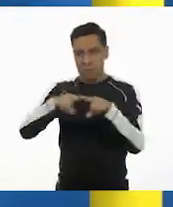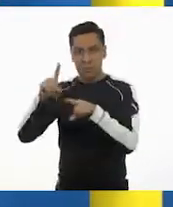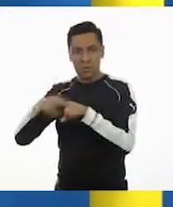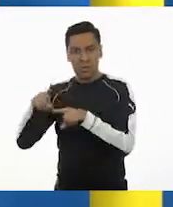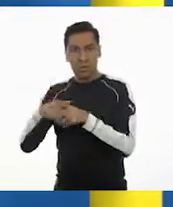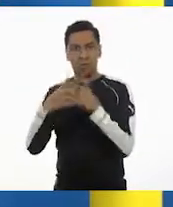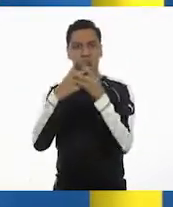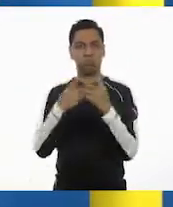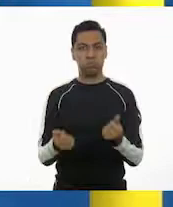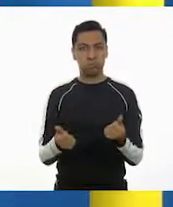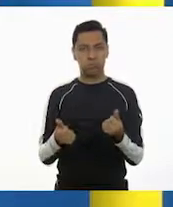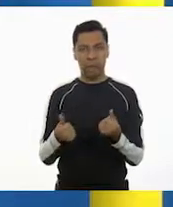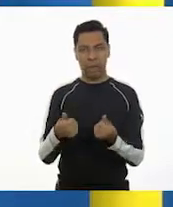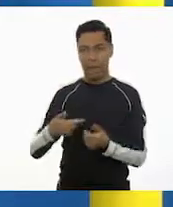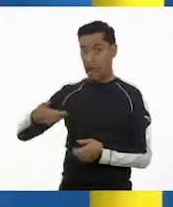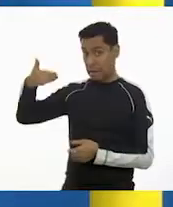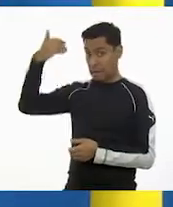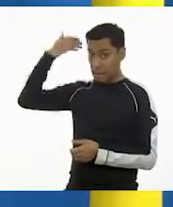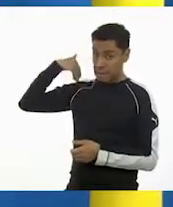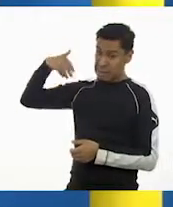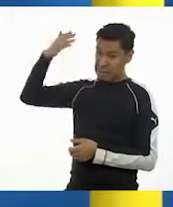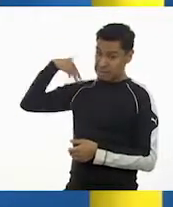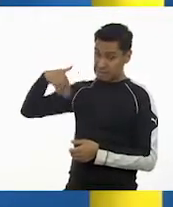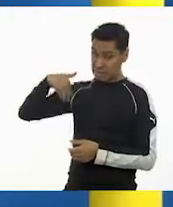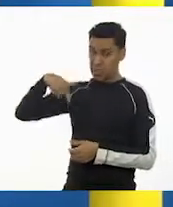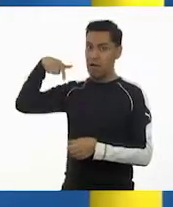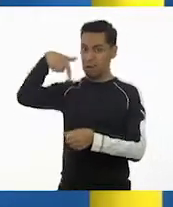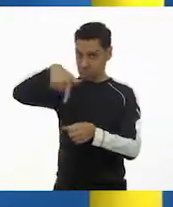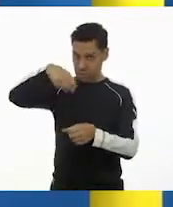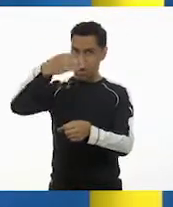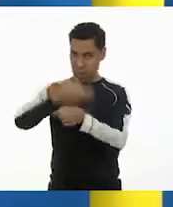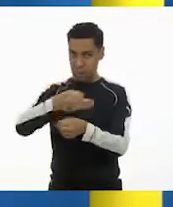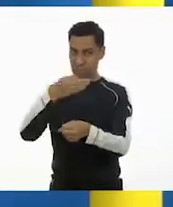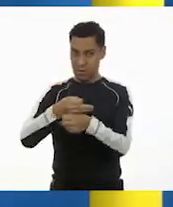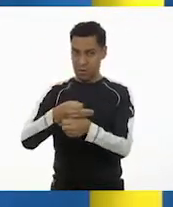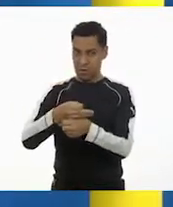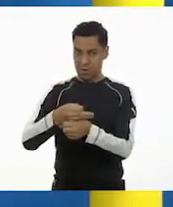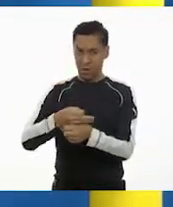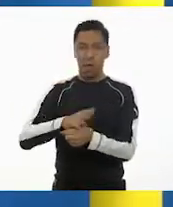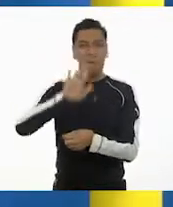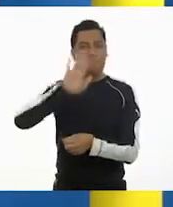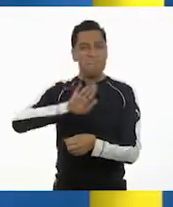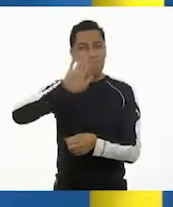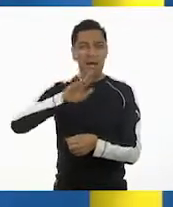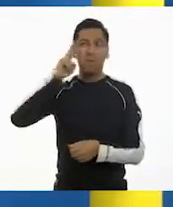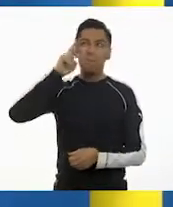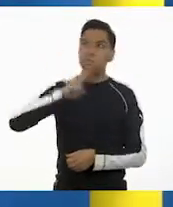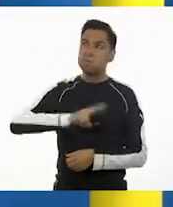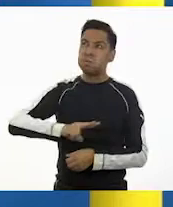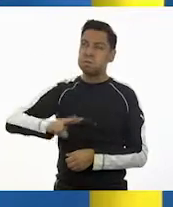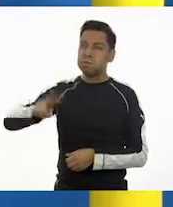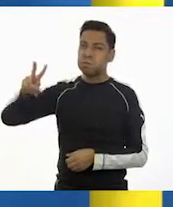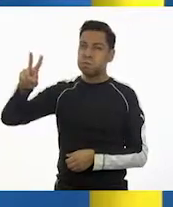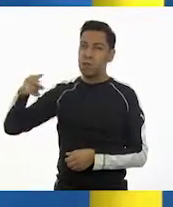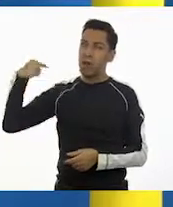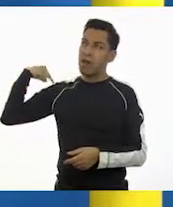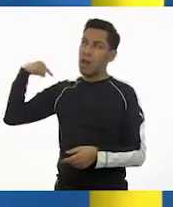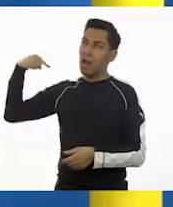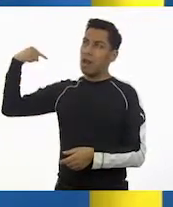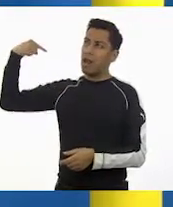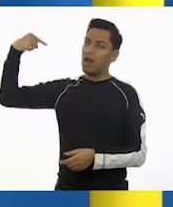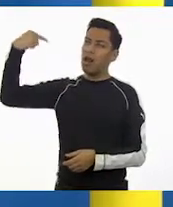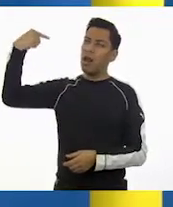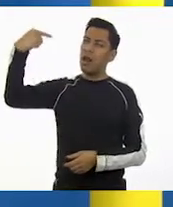pasado y en la actualidad. Tal vez ha sido un largo viaje por el tiempo, pero creo que ha sido muy valioso para